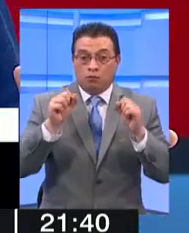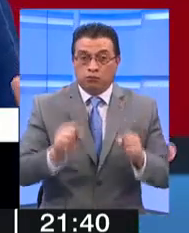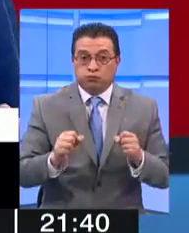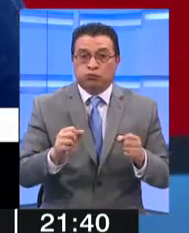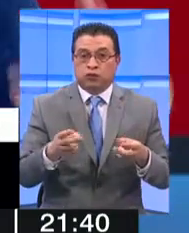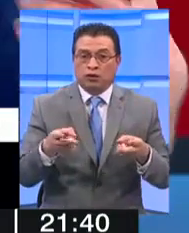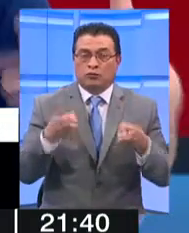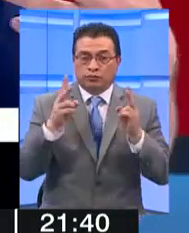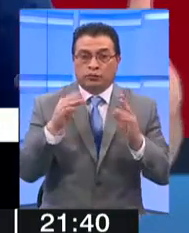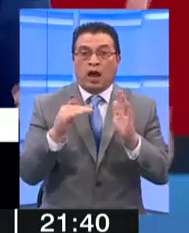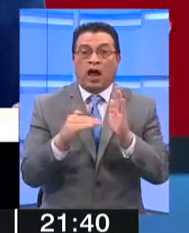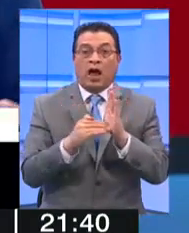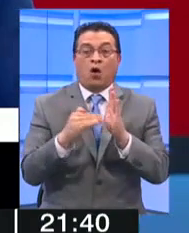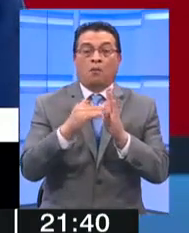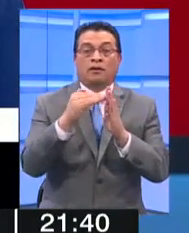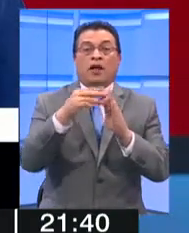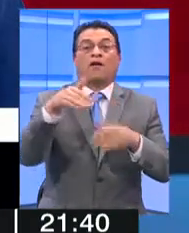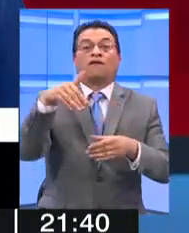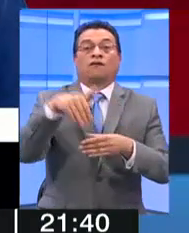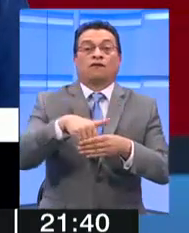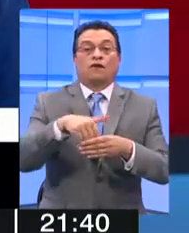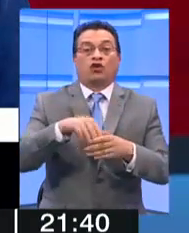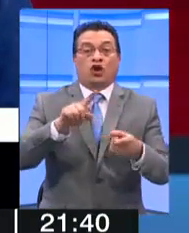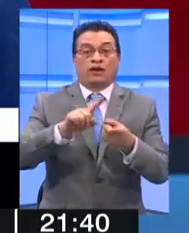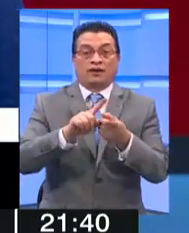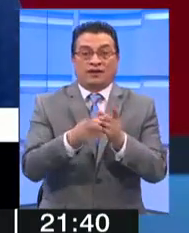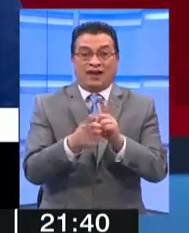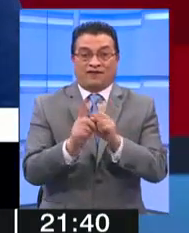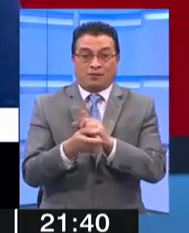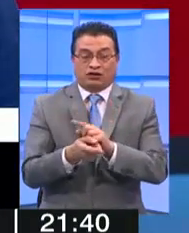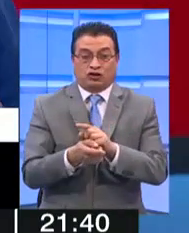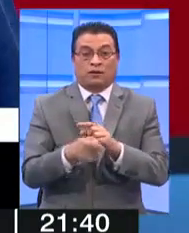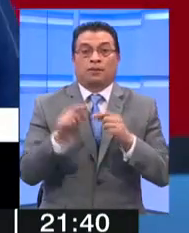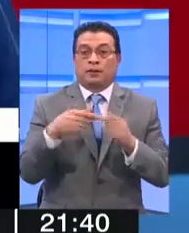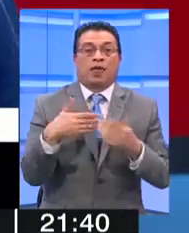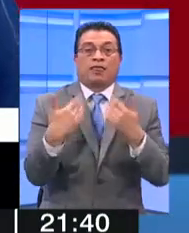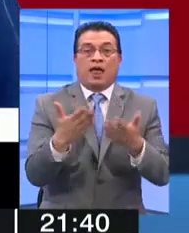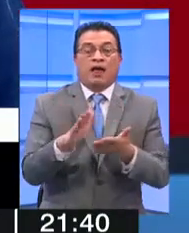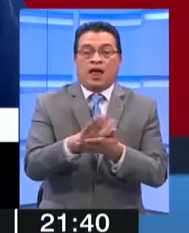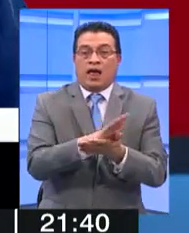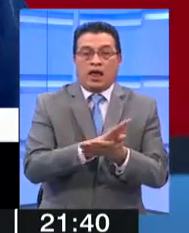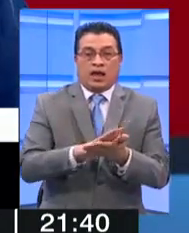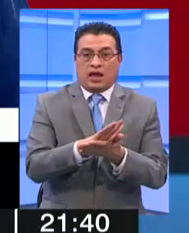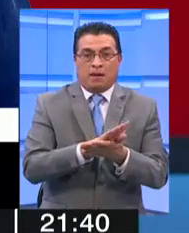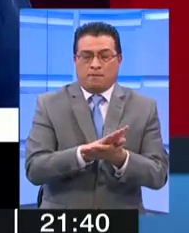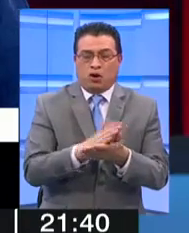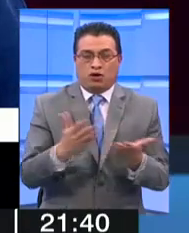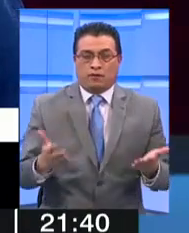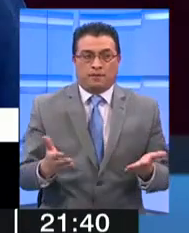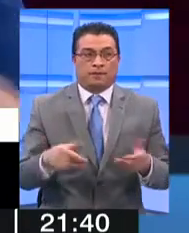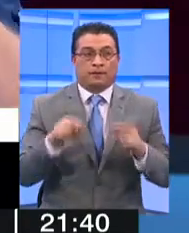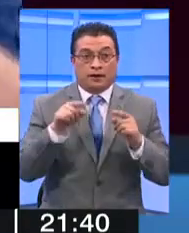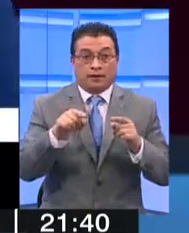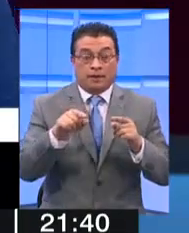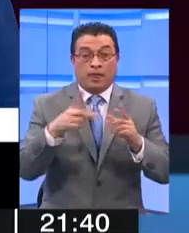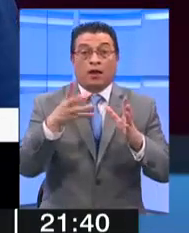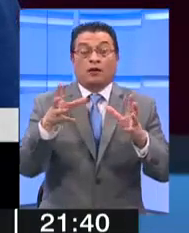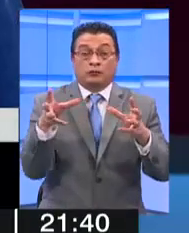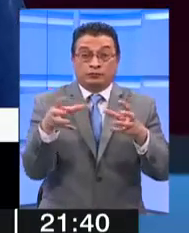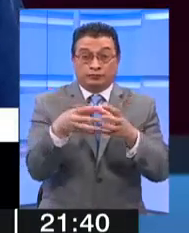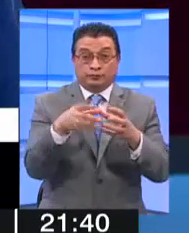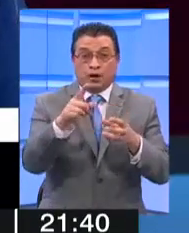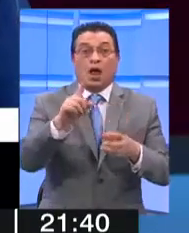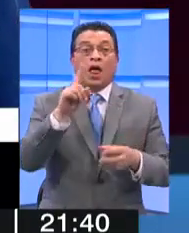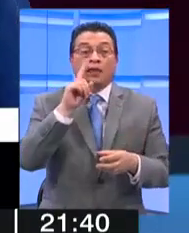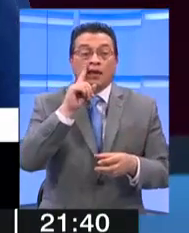para aumentar los votos a favor de estas transformaciones que estamos empujando. Te pongo un ejemplo, porque de repente esto suena medio críptico. El distrito en el cual